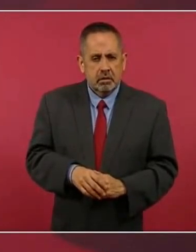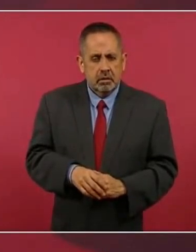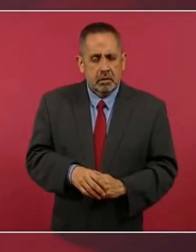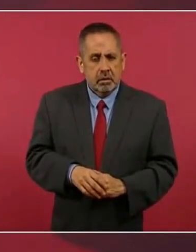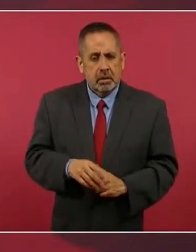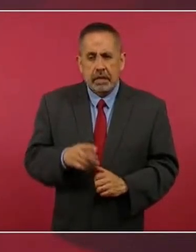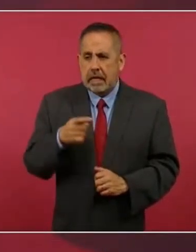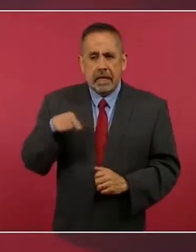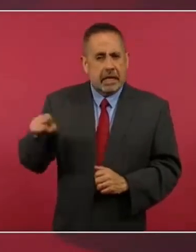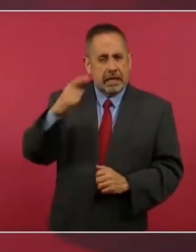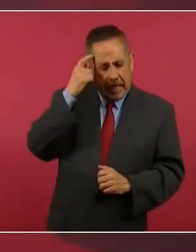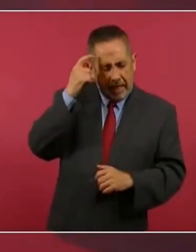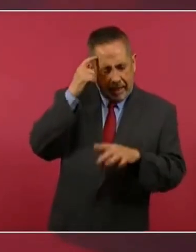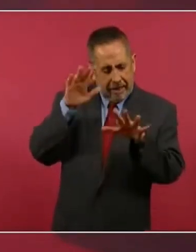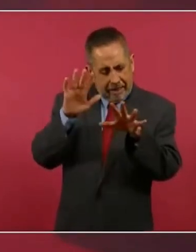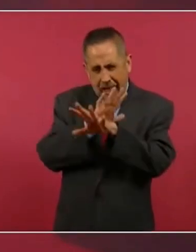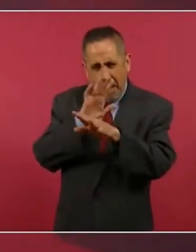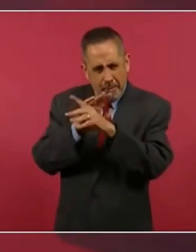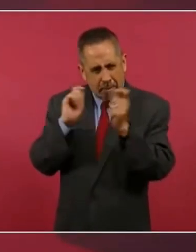cambiar la mentalidad,